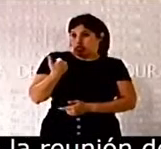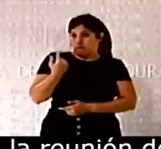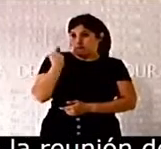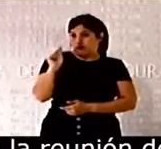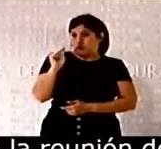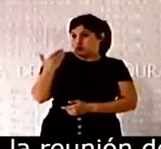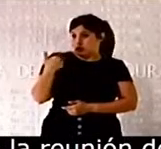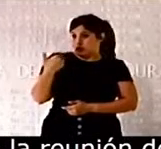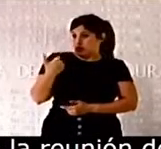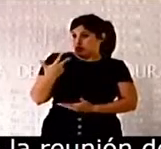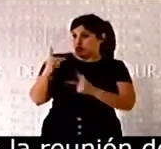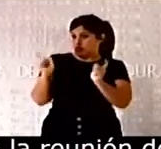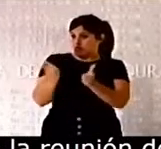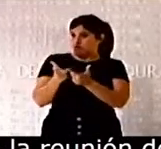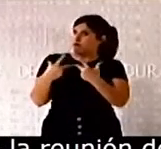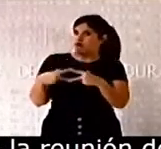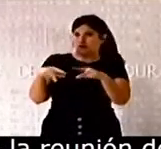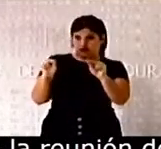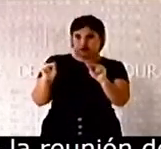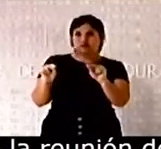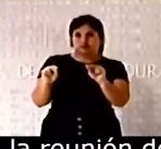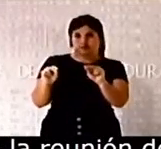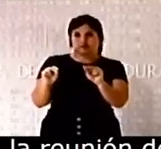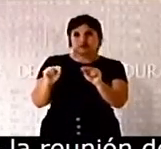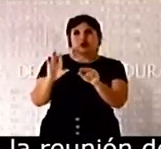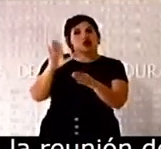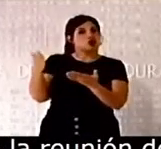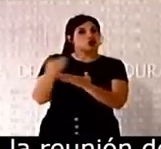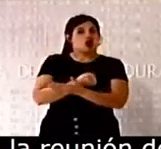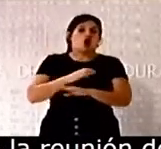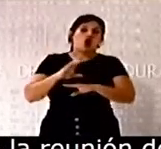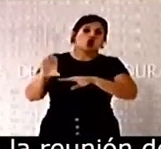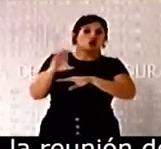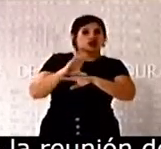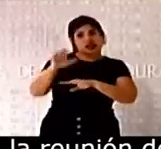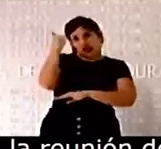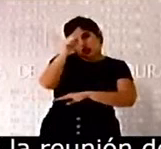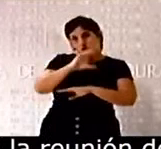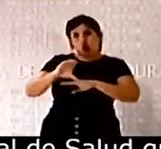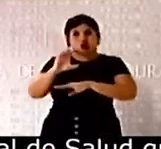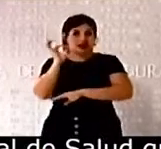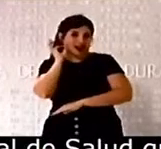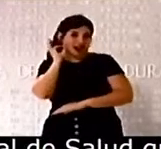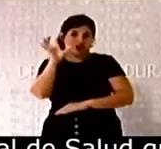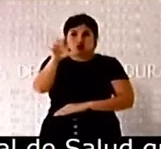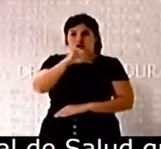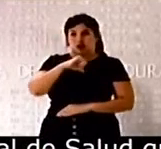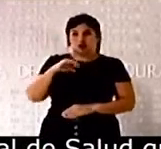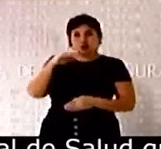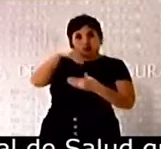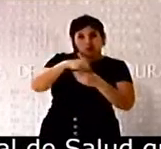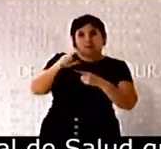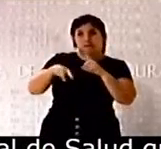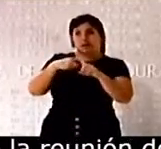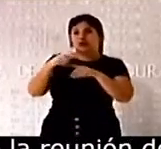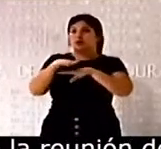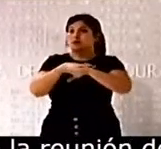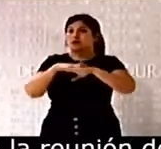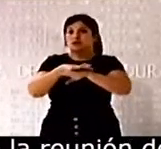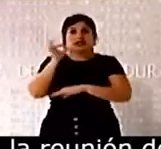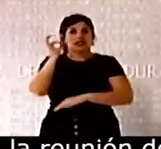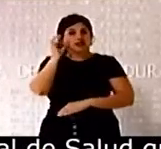minutos entre los diferentes consejeros y consejeras de las comunidades autónomas, la ministra de Sanidad, el ministro de Política